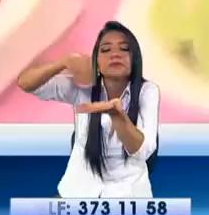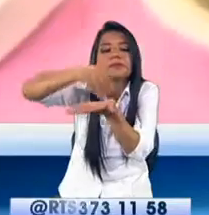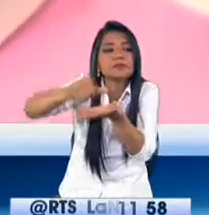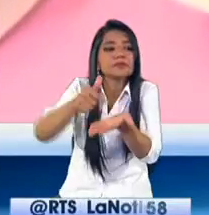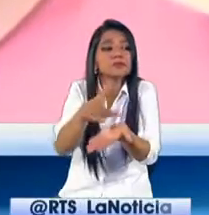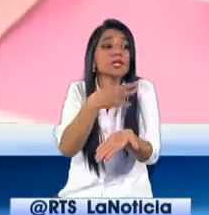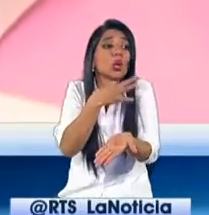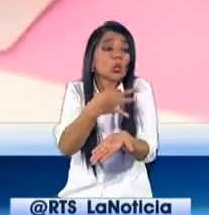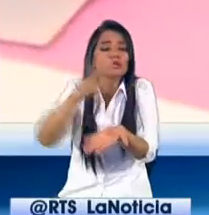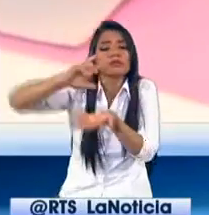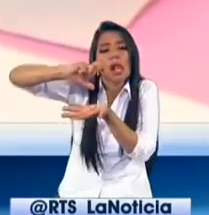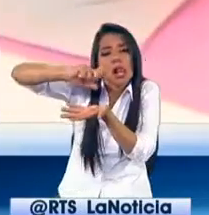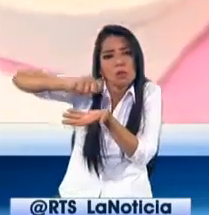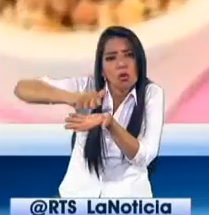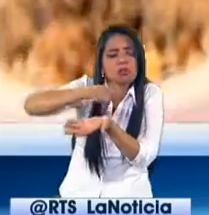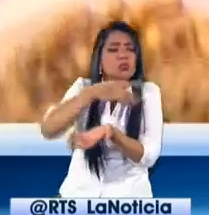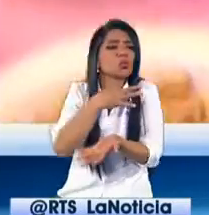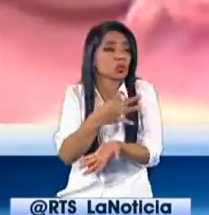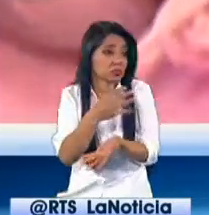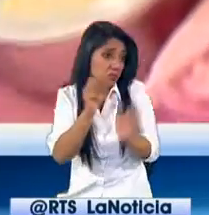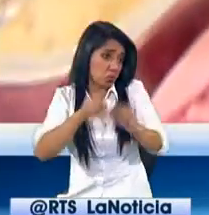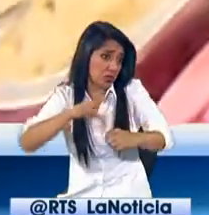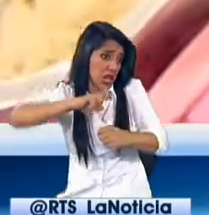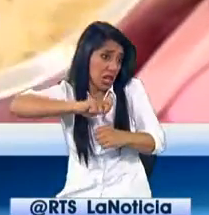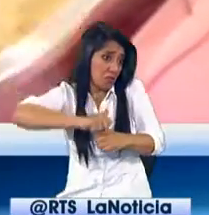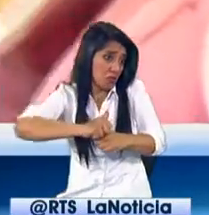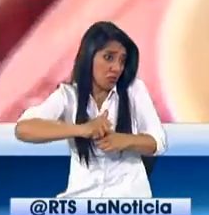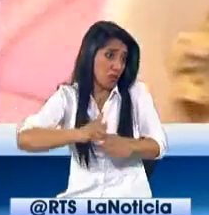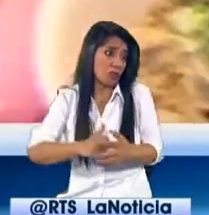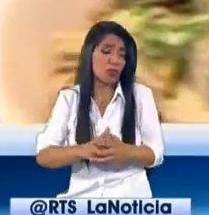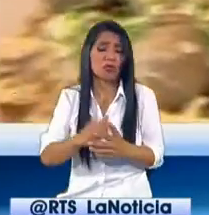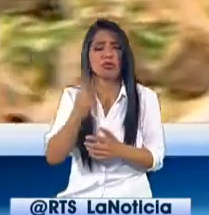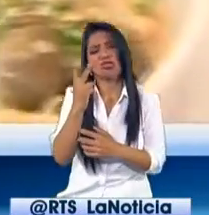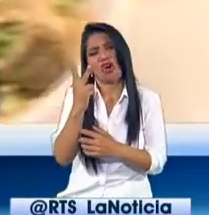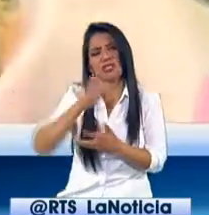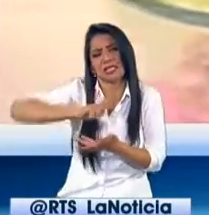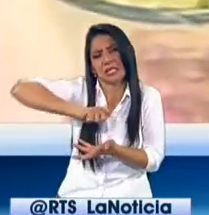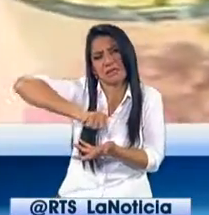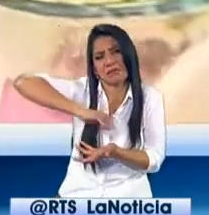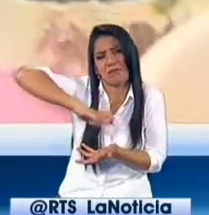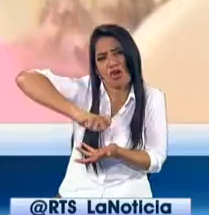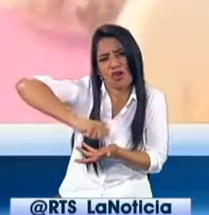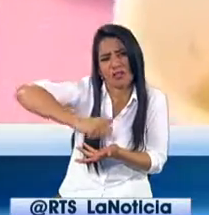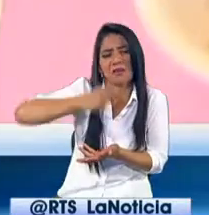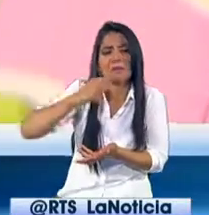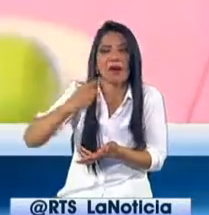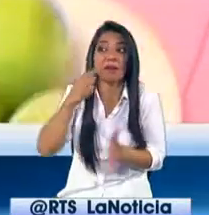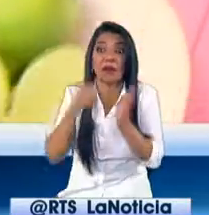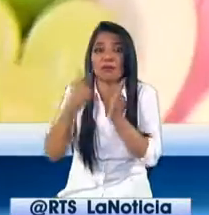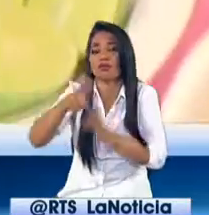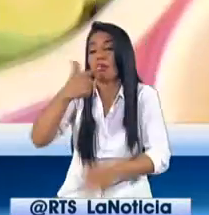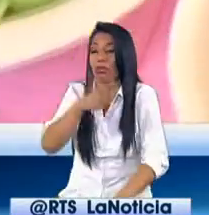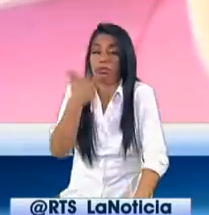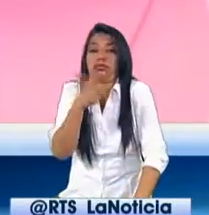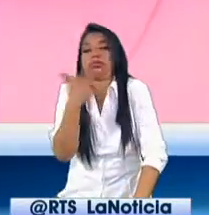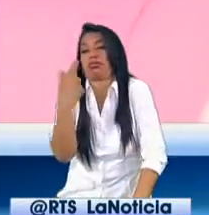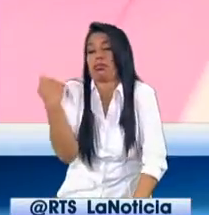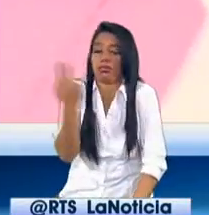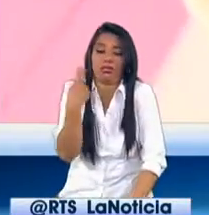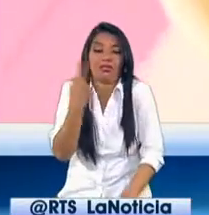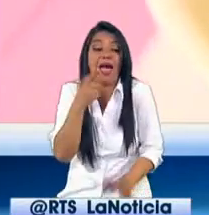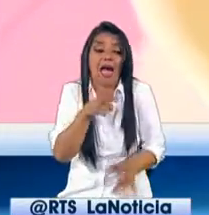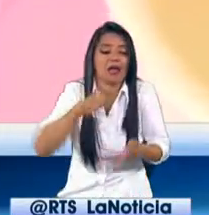el limoncito que recomiendo este con cuantos limones con unos dos hitos expresamente para los chaqués del pse excelente